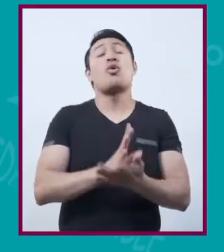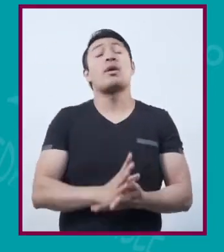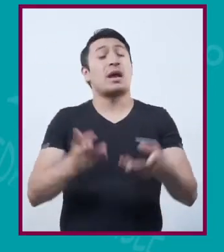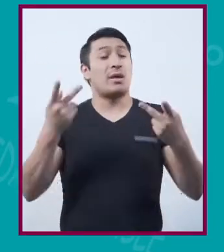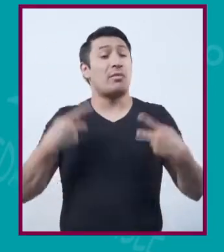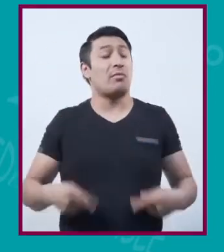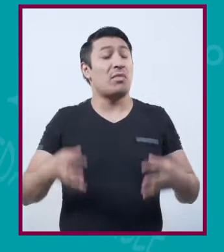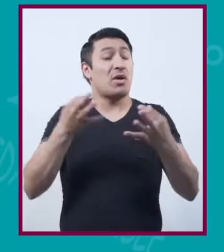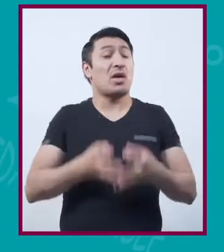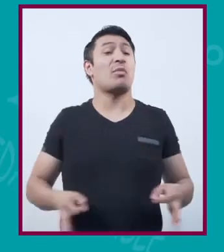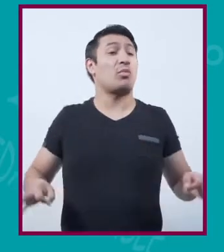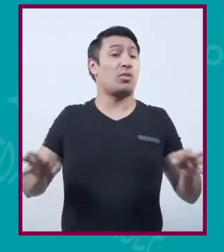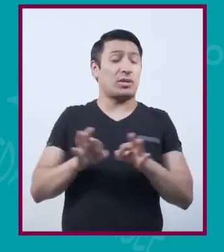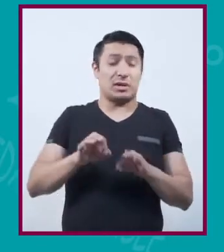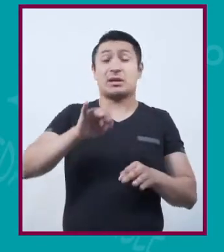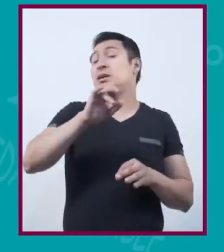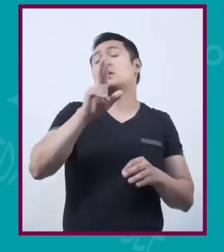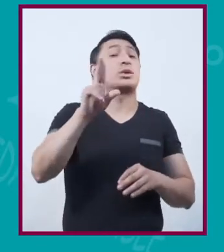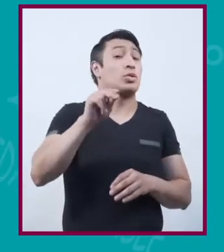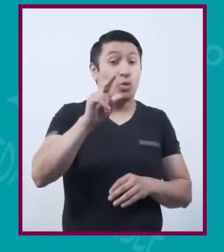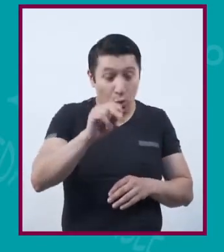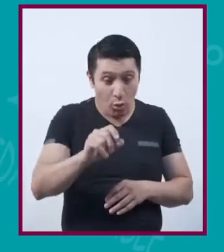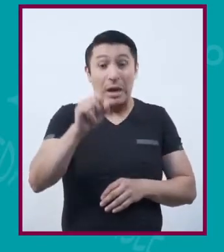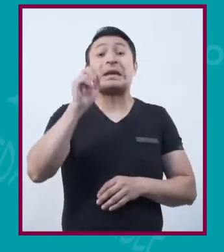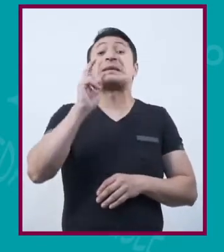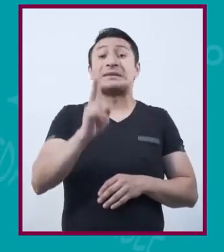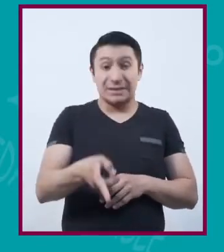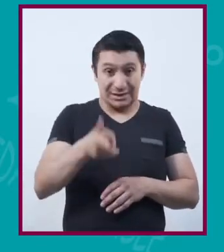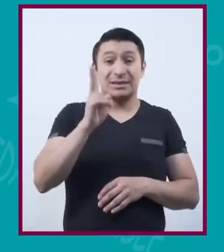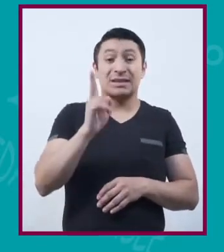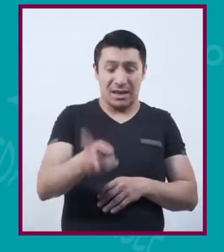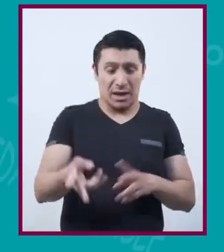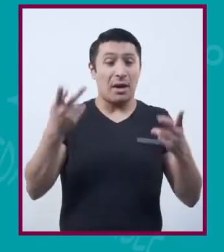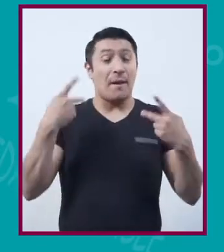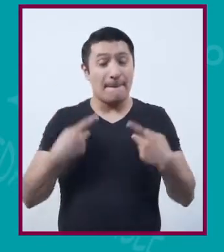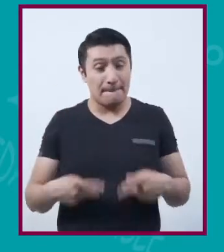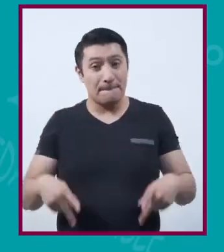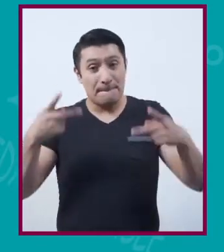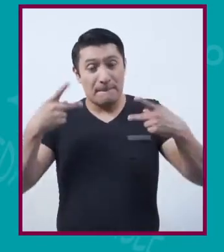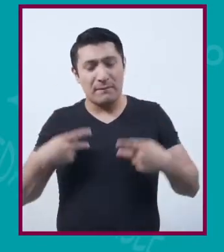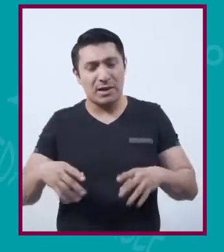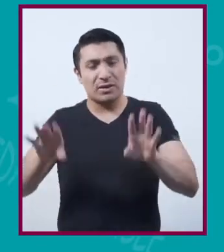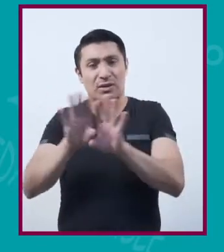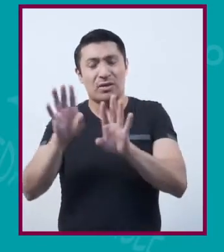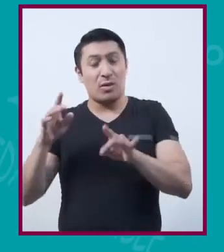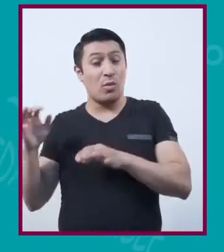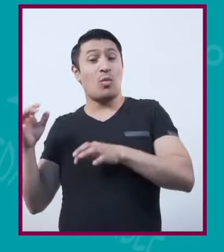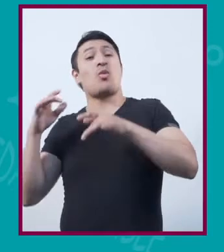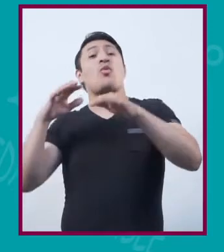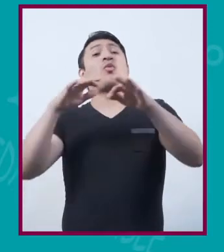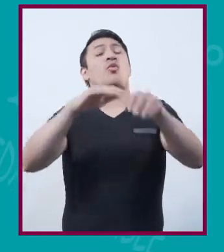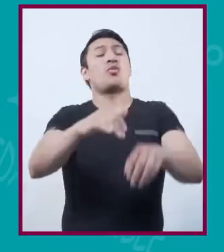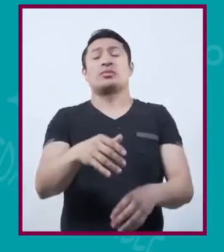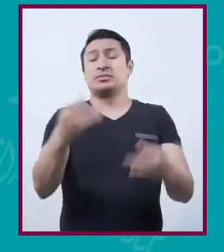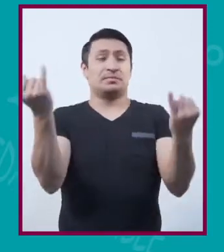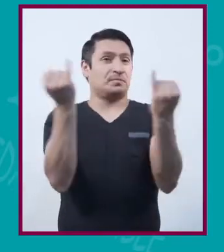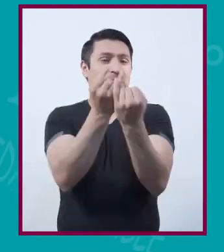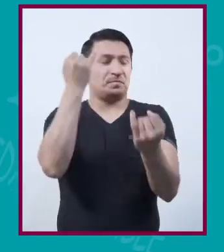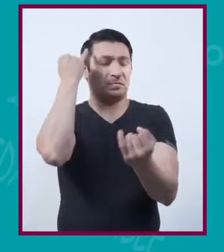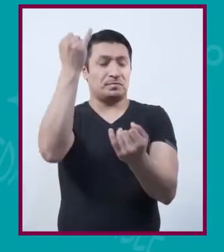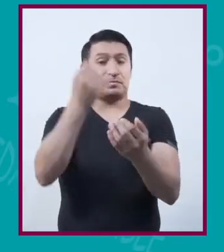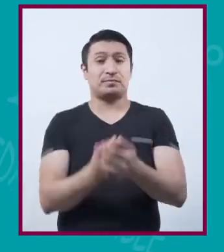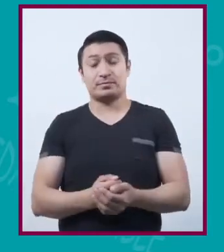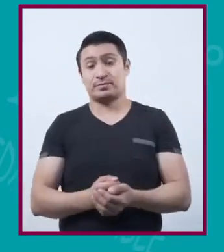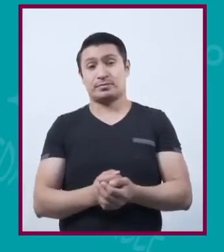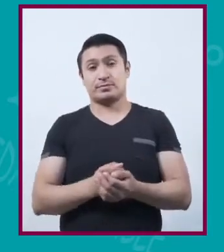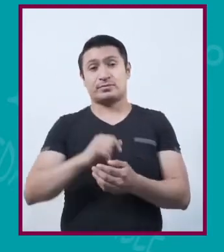de la Revolución Mexicana, sino a la gente común que había seguido a estos revolucionarios.